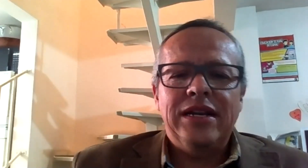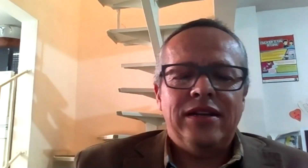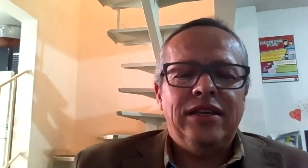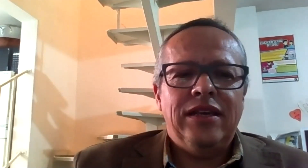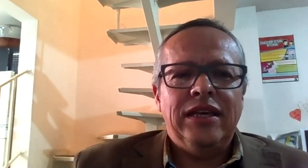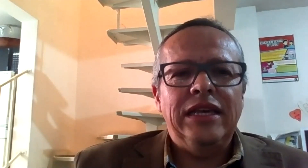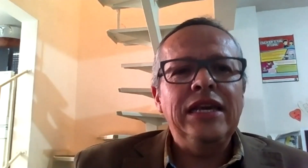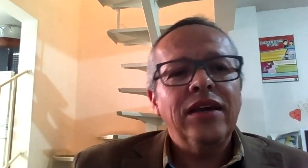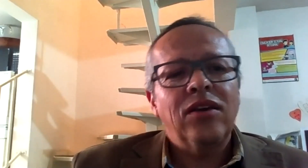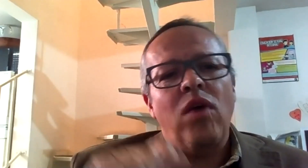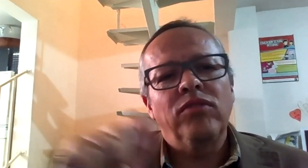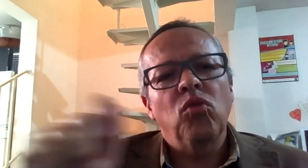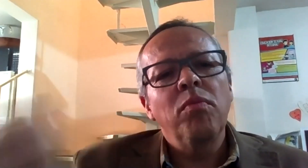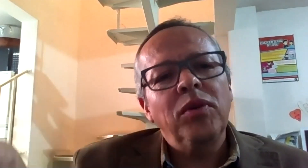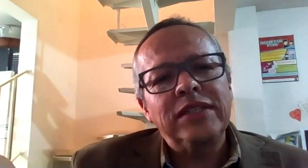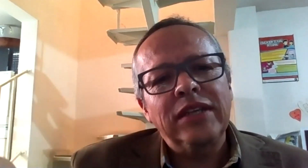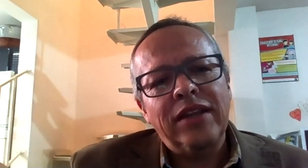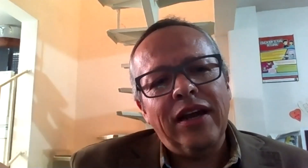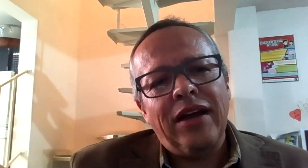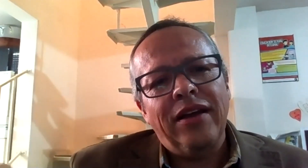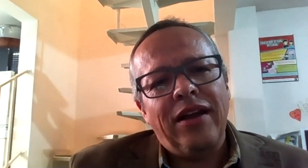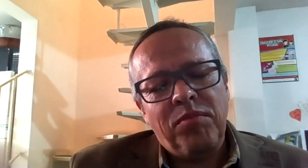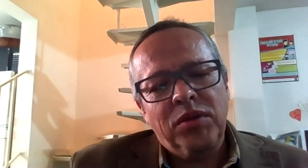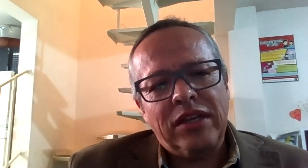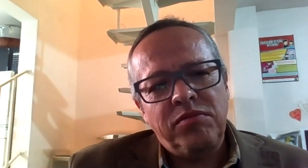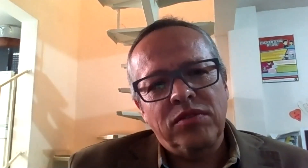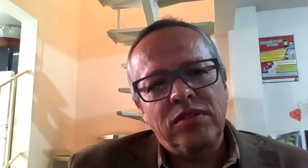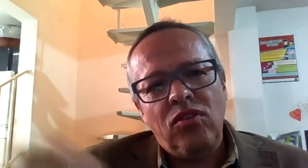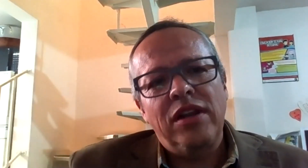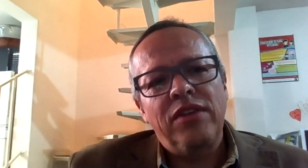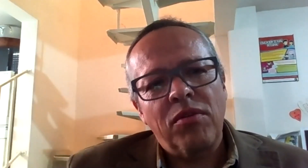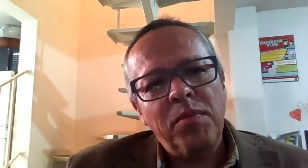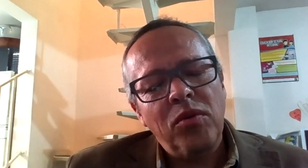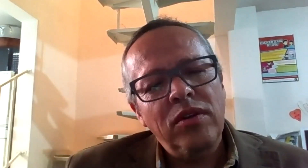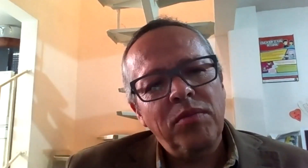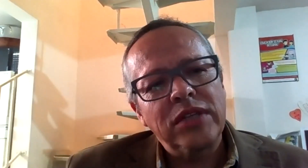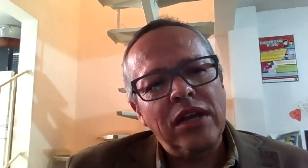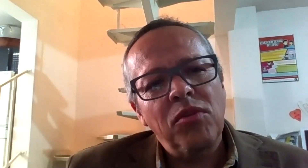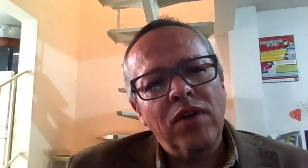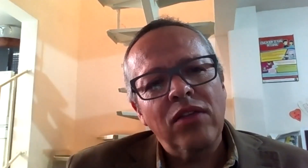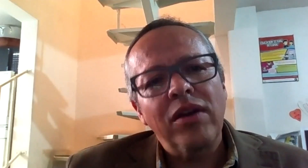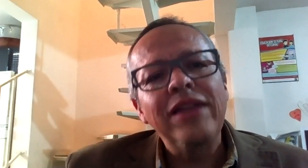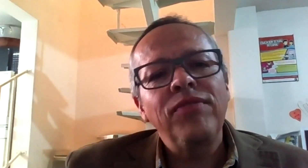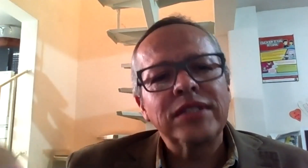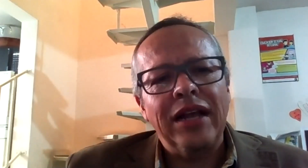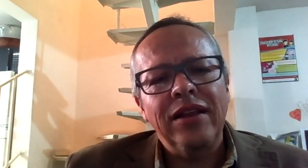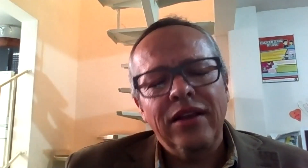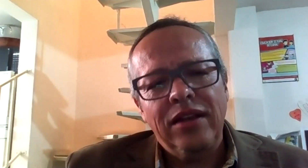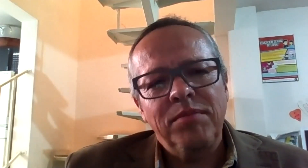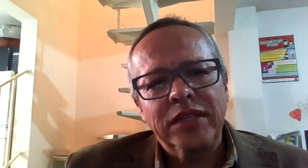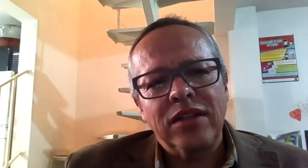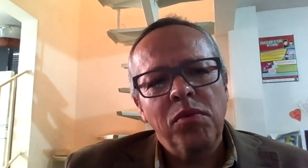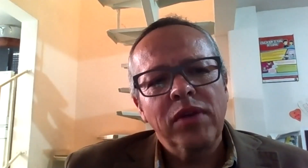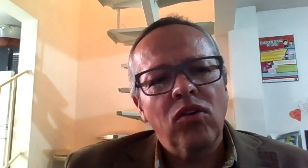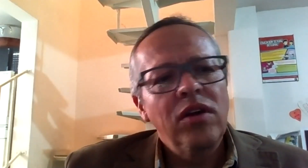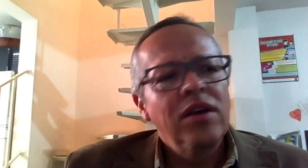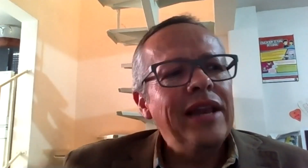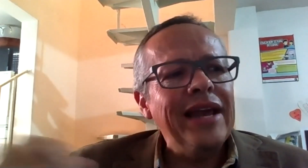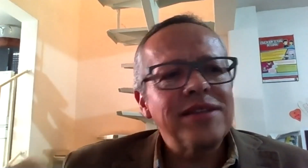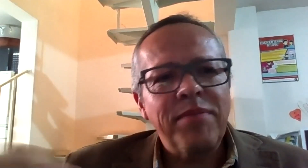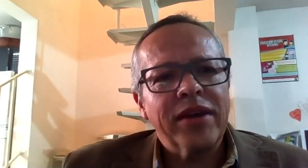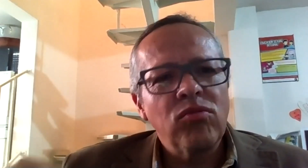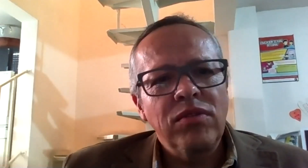Hace un par de policías en un sector hacen una detención. Hablan a su comandante y le dicen, acabamos de hacer esta detención,